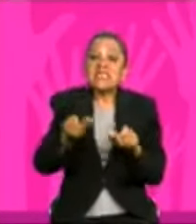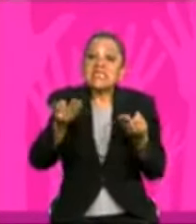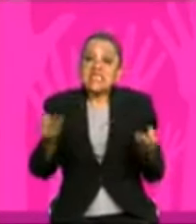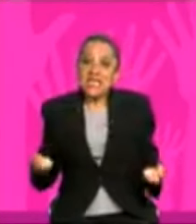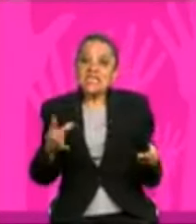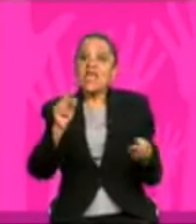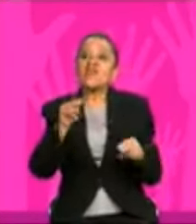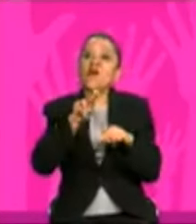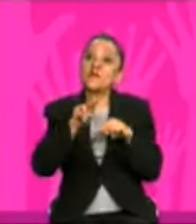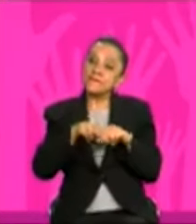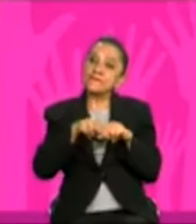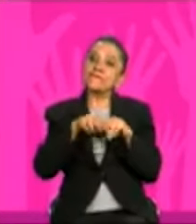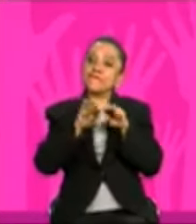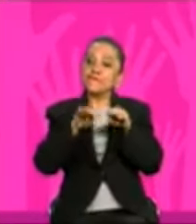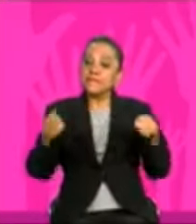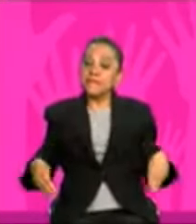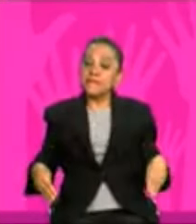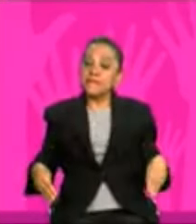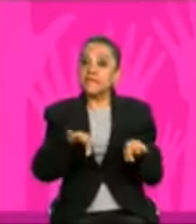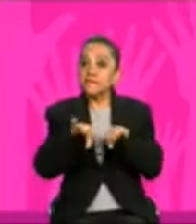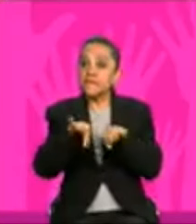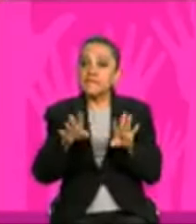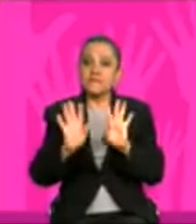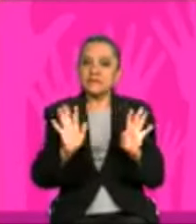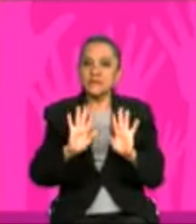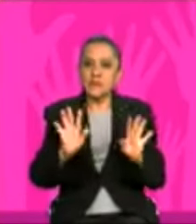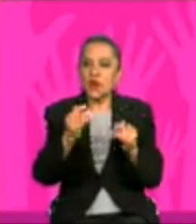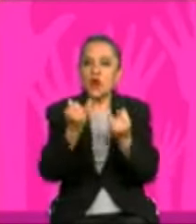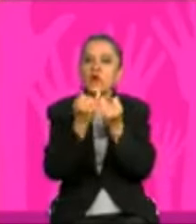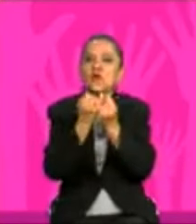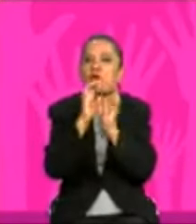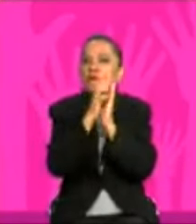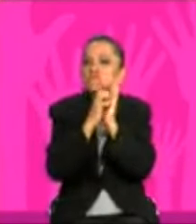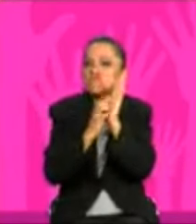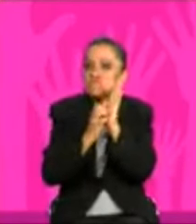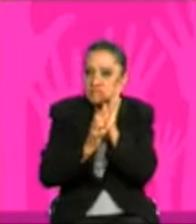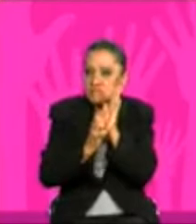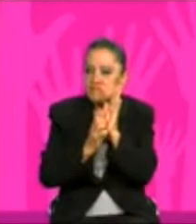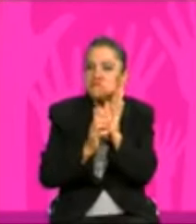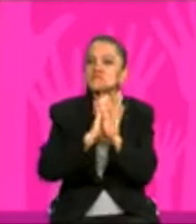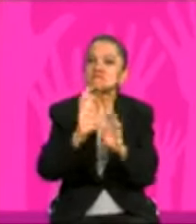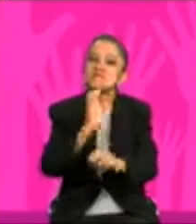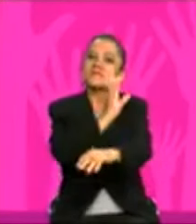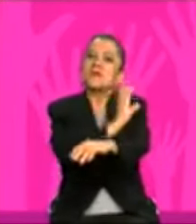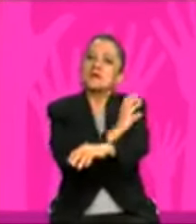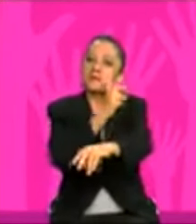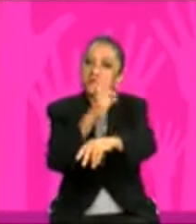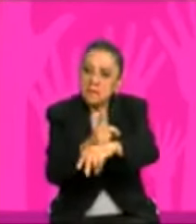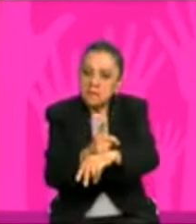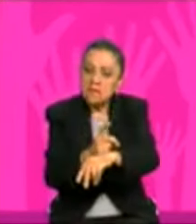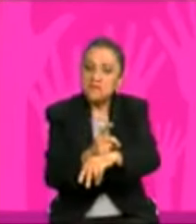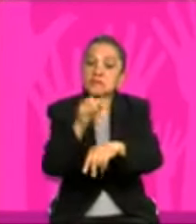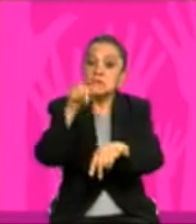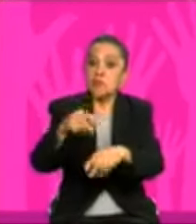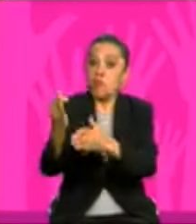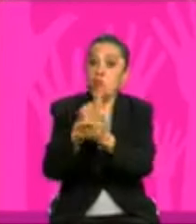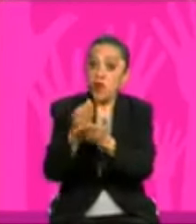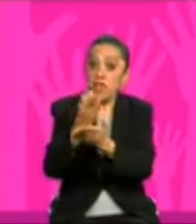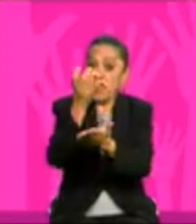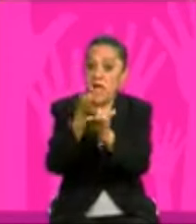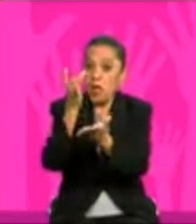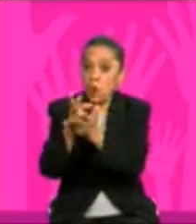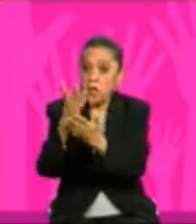austero, honesto, será un gobierno cercano a la gente. Morena es el único proyecto que tiene